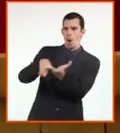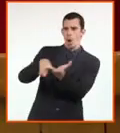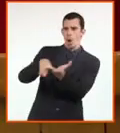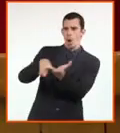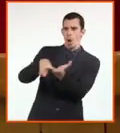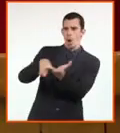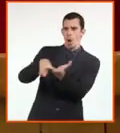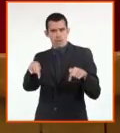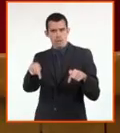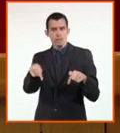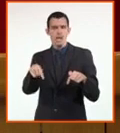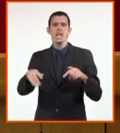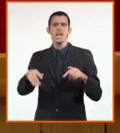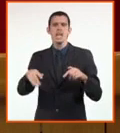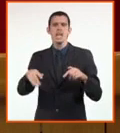compromiso seguirá siendo